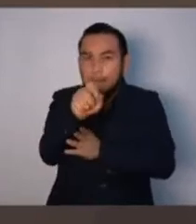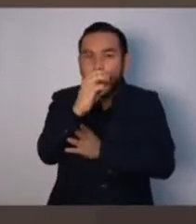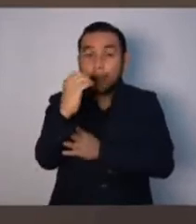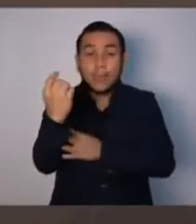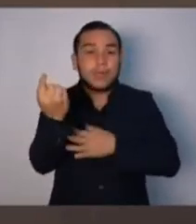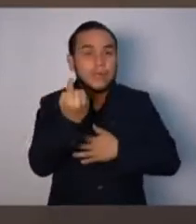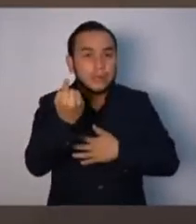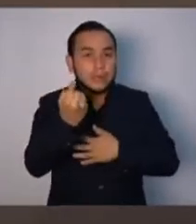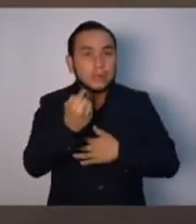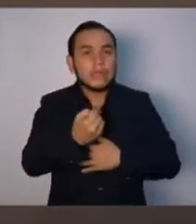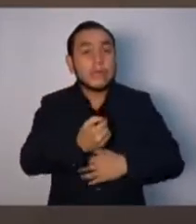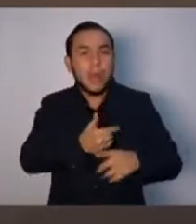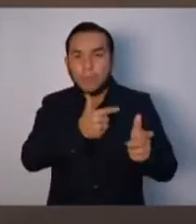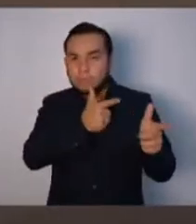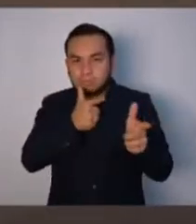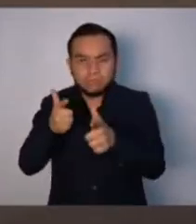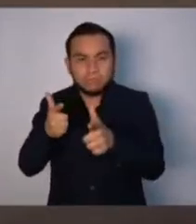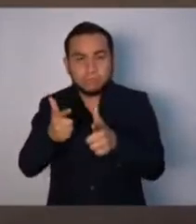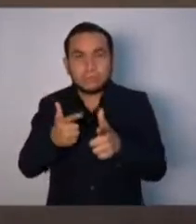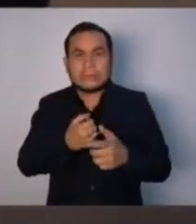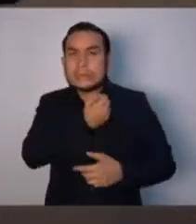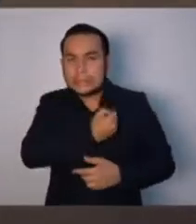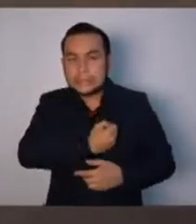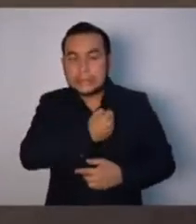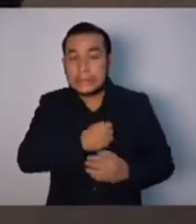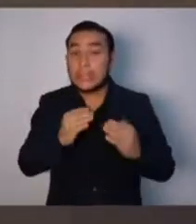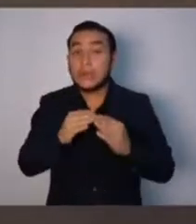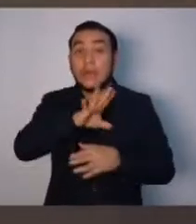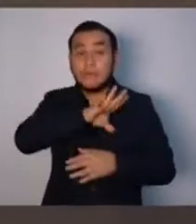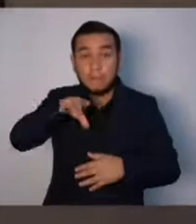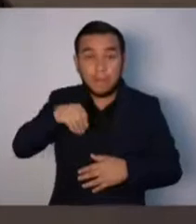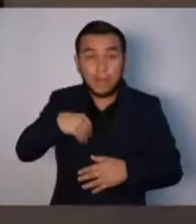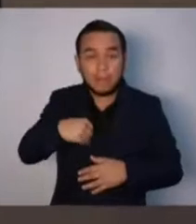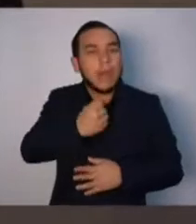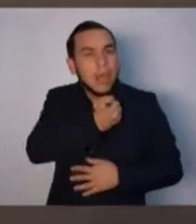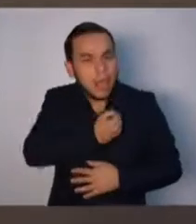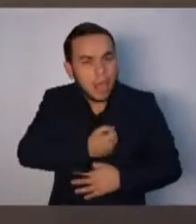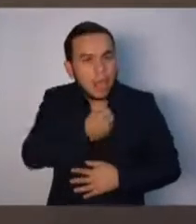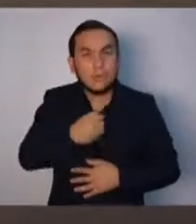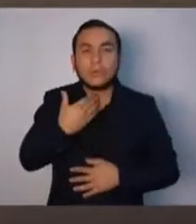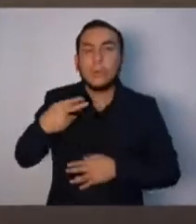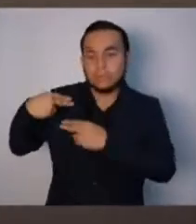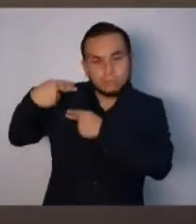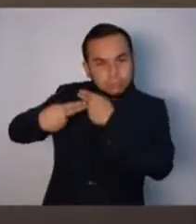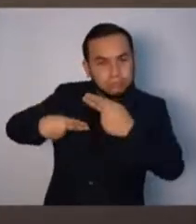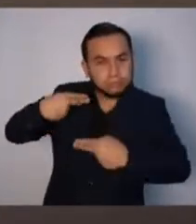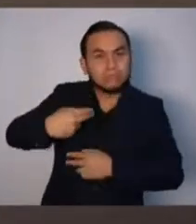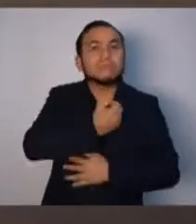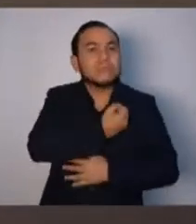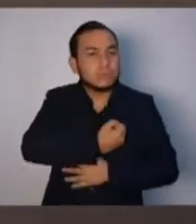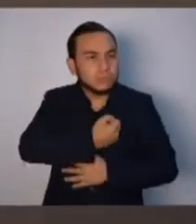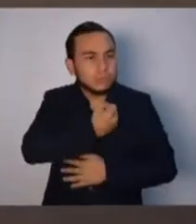víctimas directas no no se diga a sus familiares sus amigos sus vecinos sus descendientes etcétera